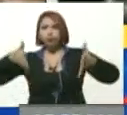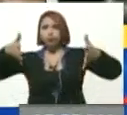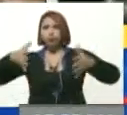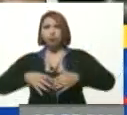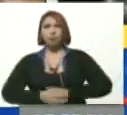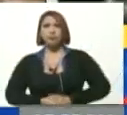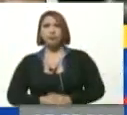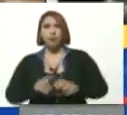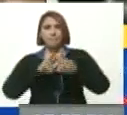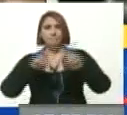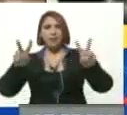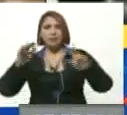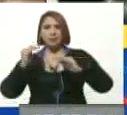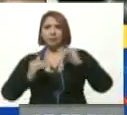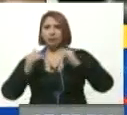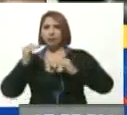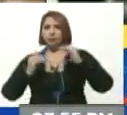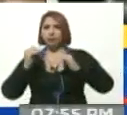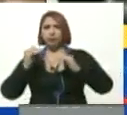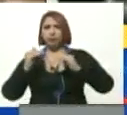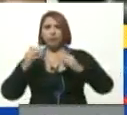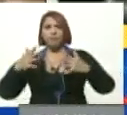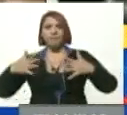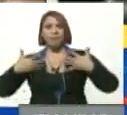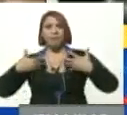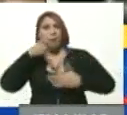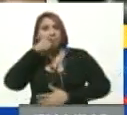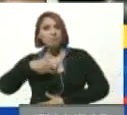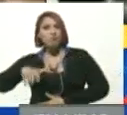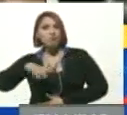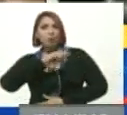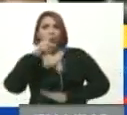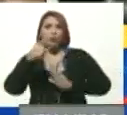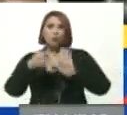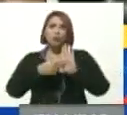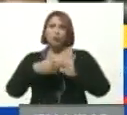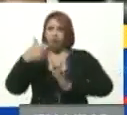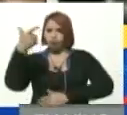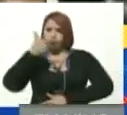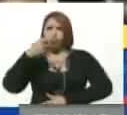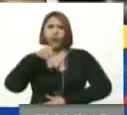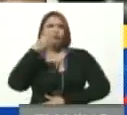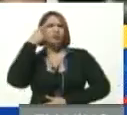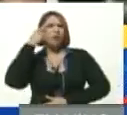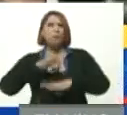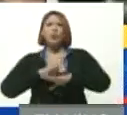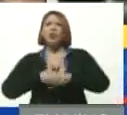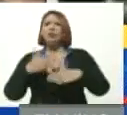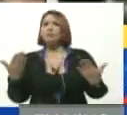la paz, la estabilidad y la felicidad de un pueblo entero. Ten la seguridad. ¿Tú sabes por qué?